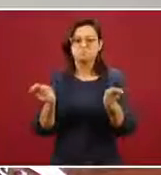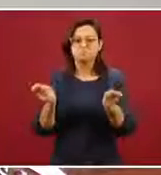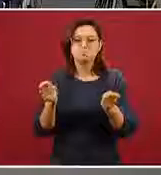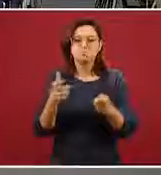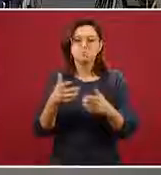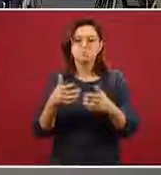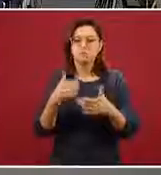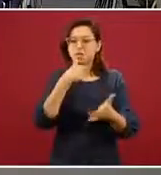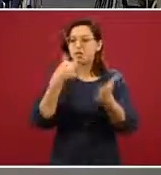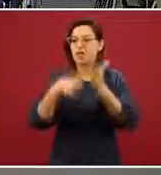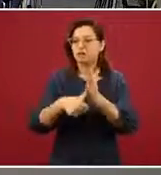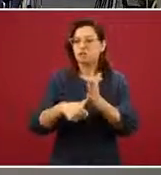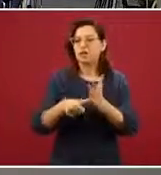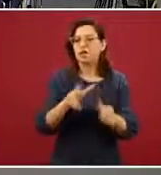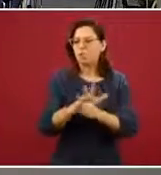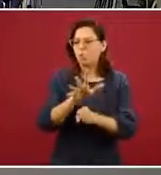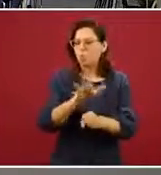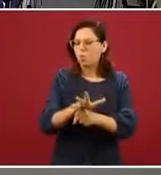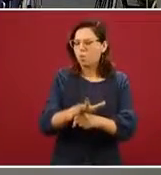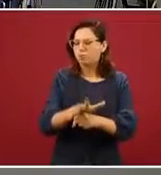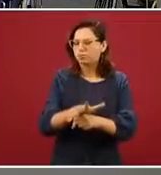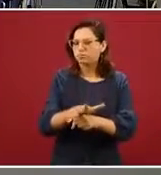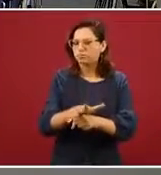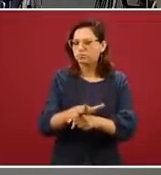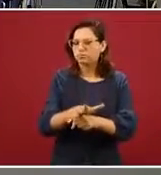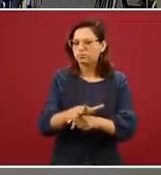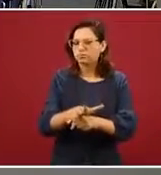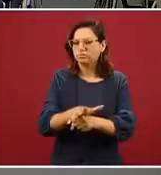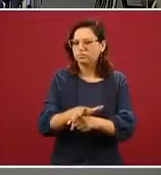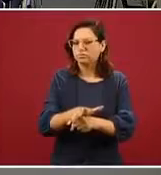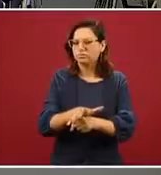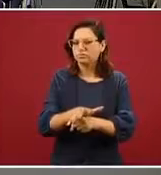Y el mensaje era que había